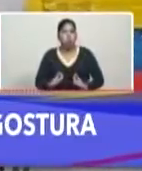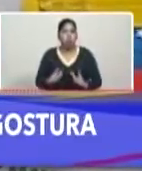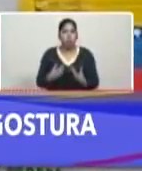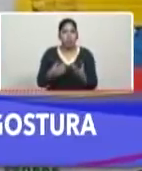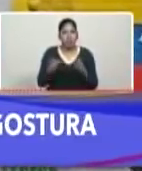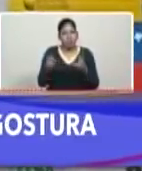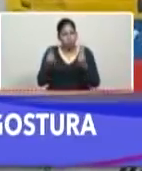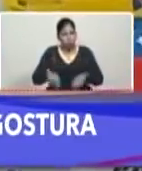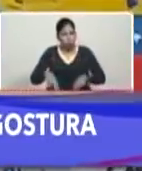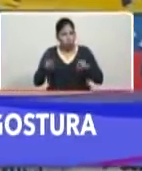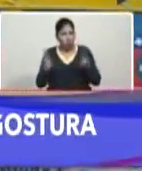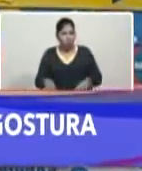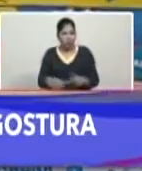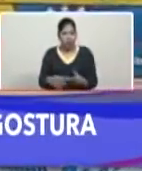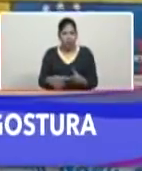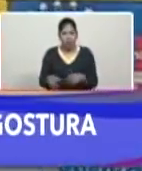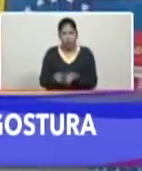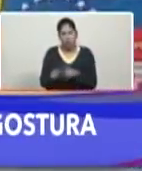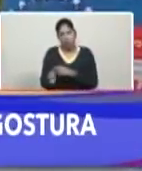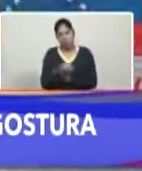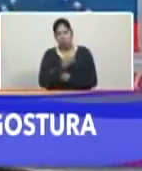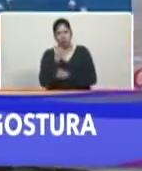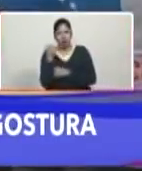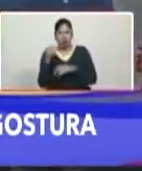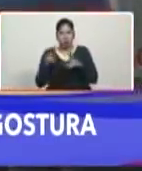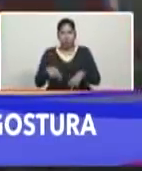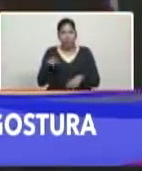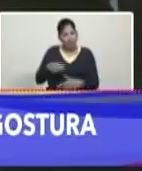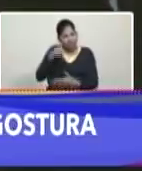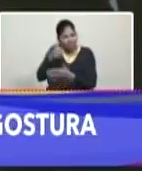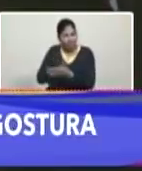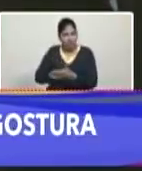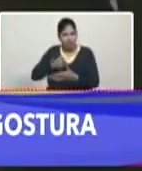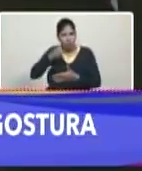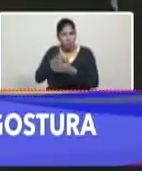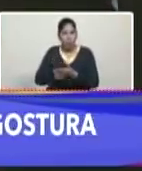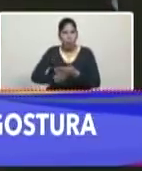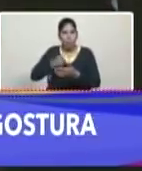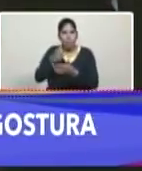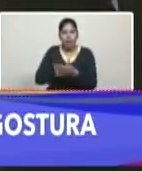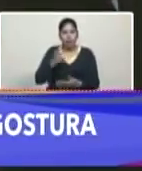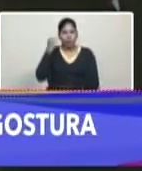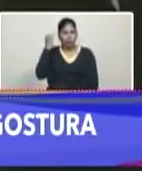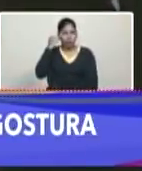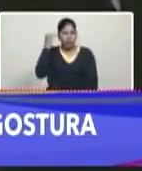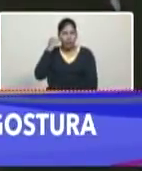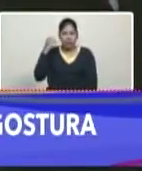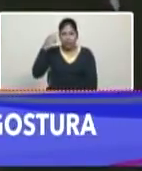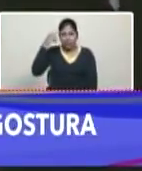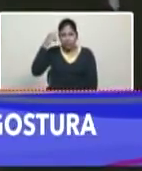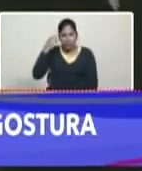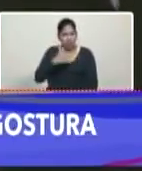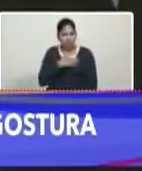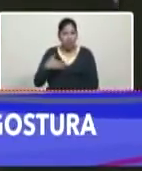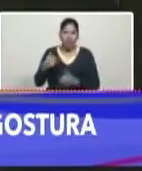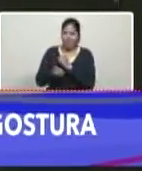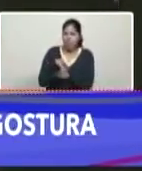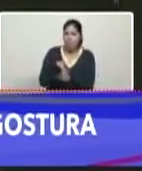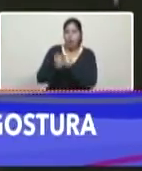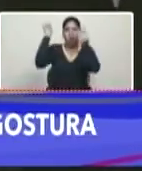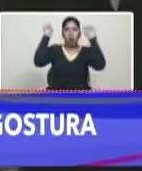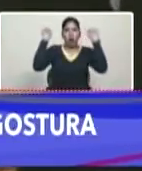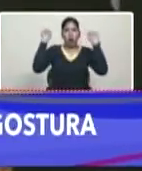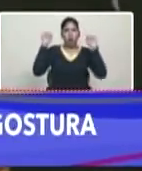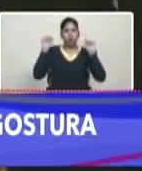su fuerza revolucionaria, y su perseverancia y su idea de independencia y libertad lo llevó por los